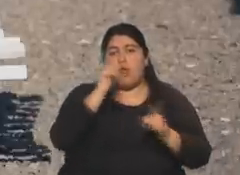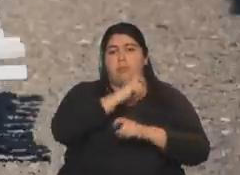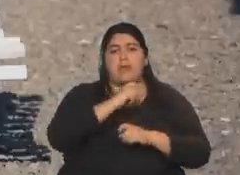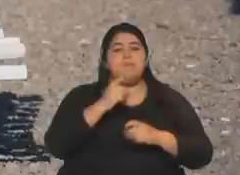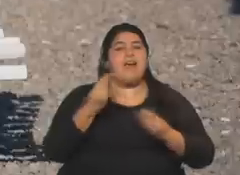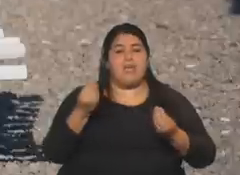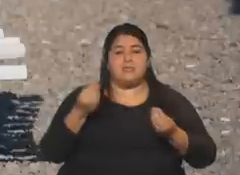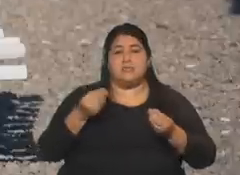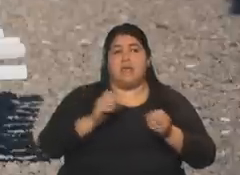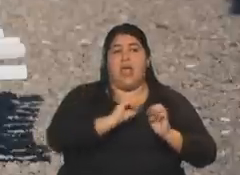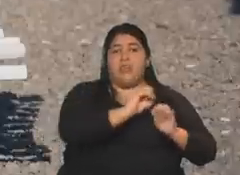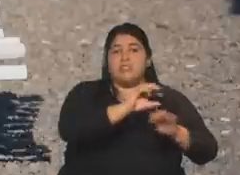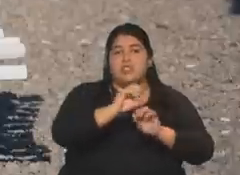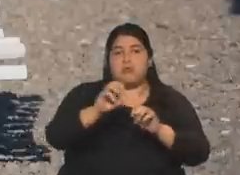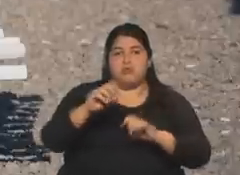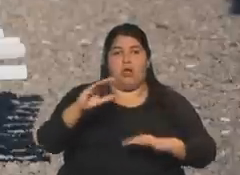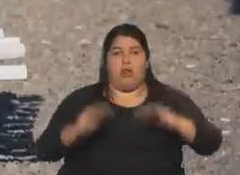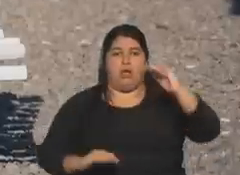mala distribución, de mal...